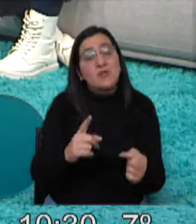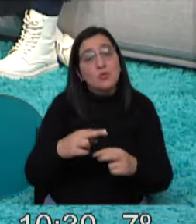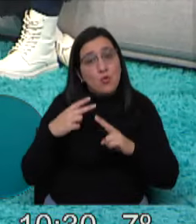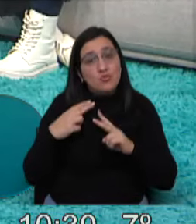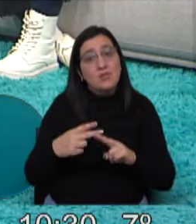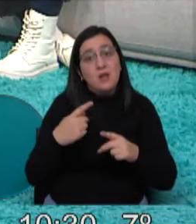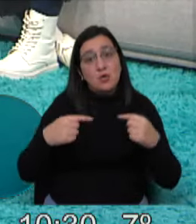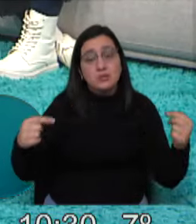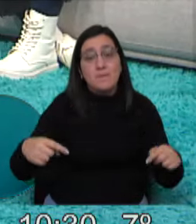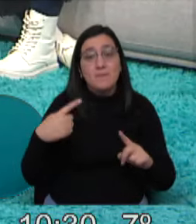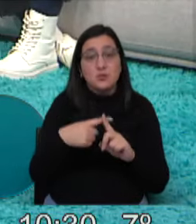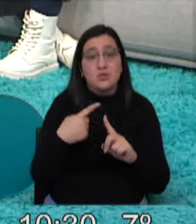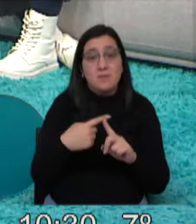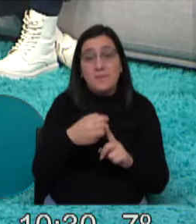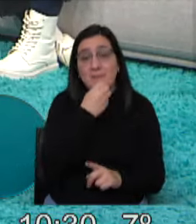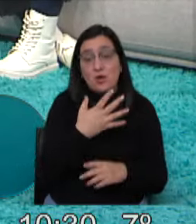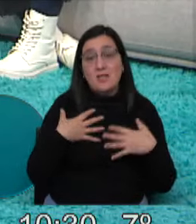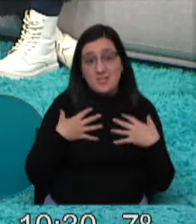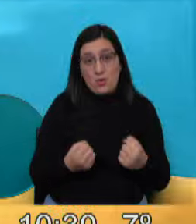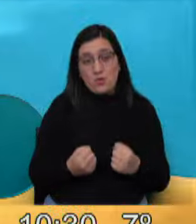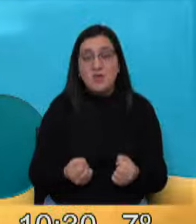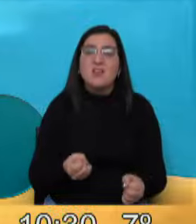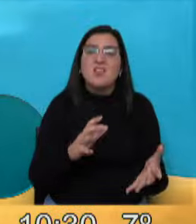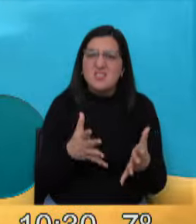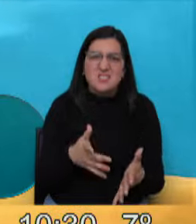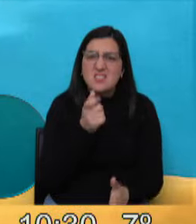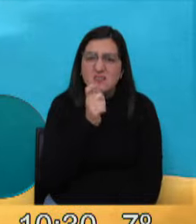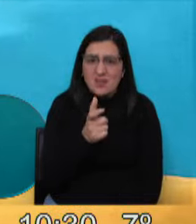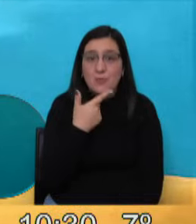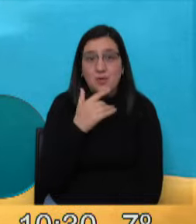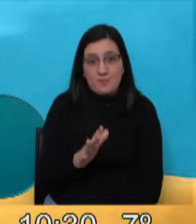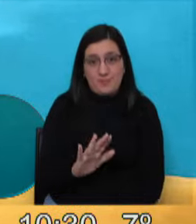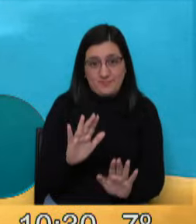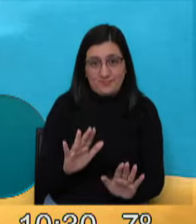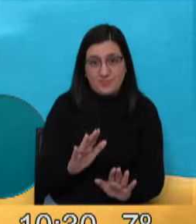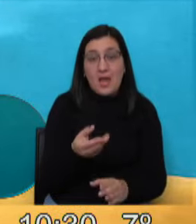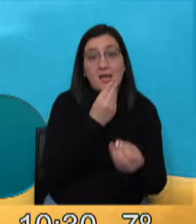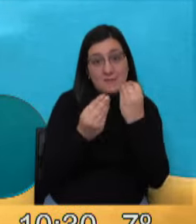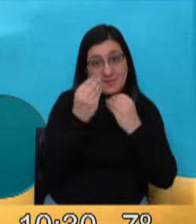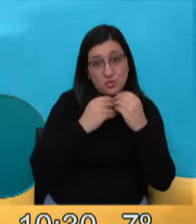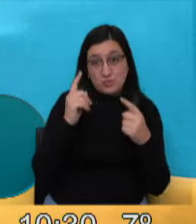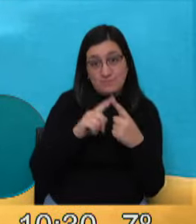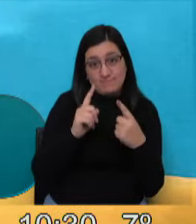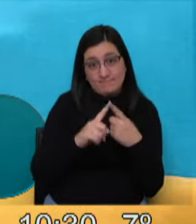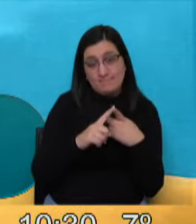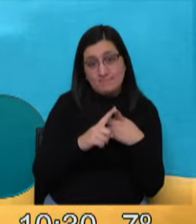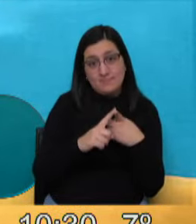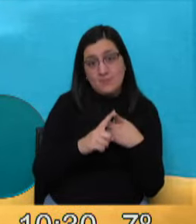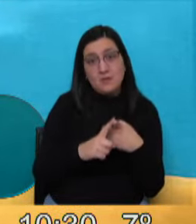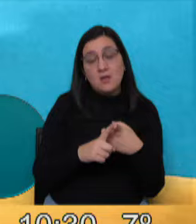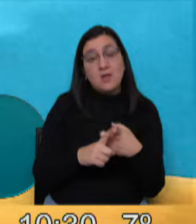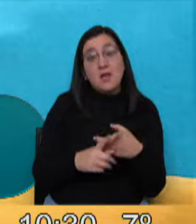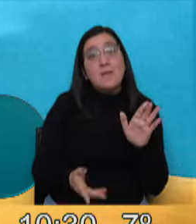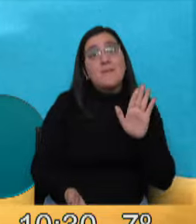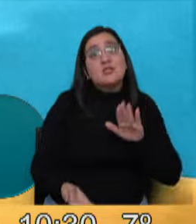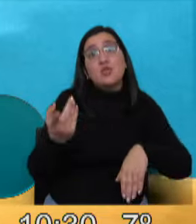que son positivas para mejorar tu salud. ¿Y a qué nos referimos con eso? Bueno, olvídate. Alimentación la mayor parte del tiempo, o sea, no